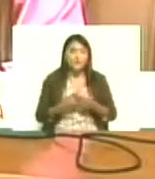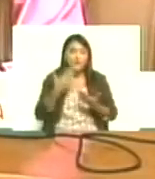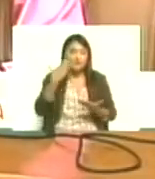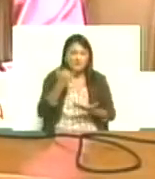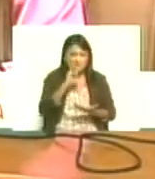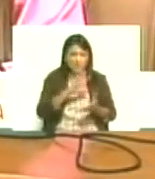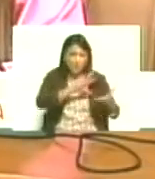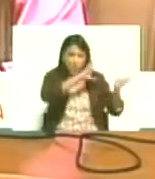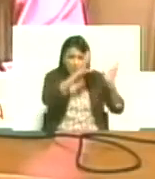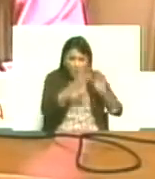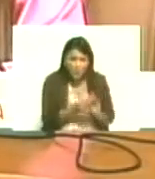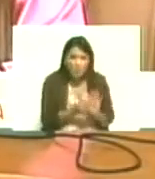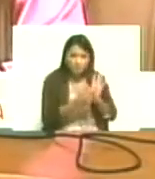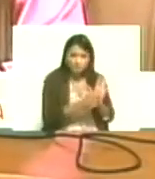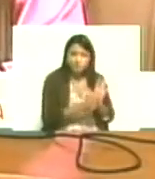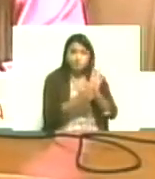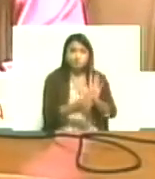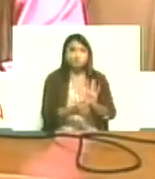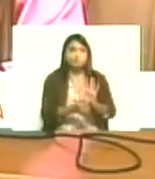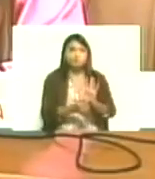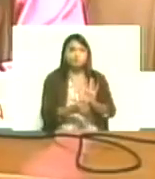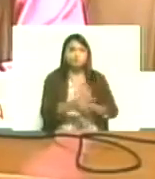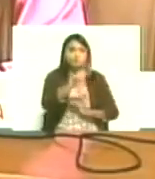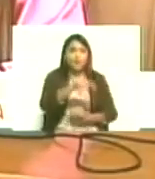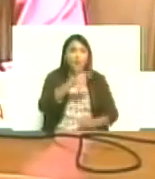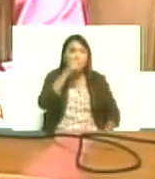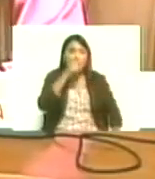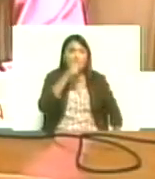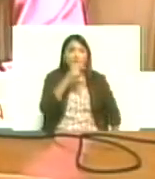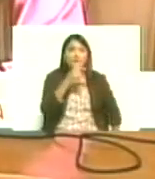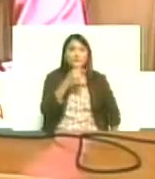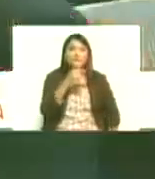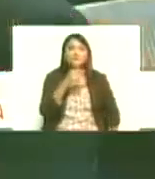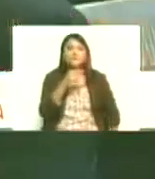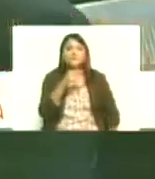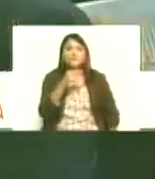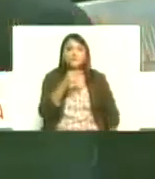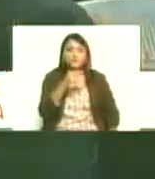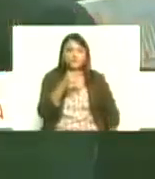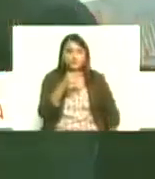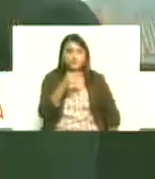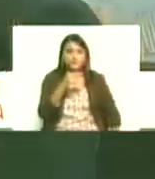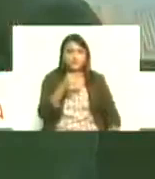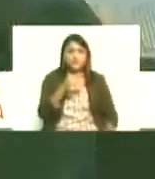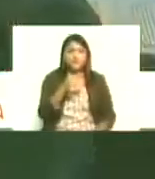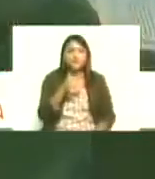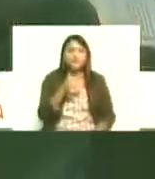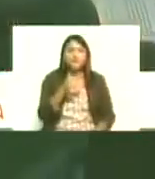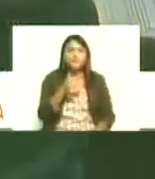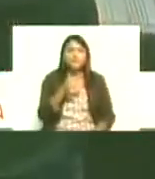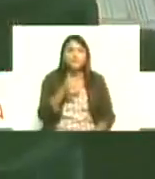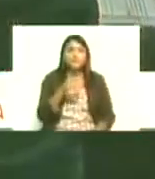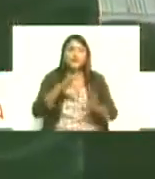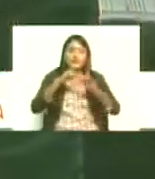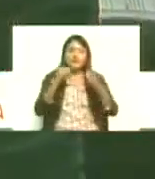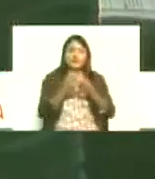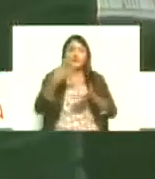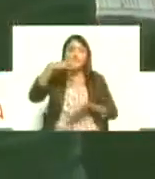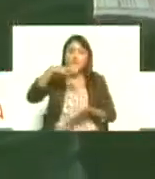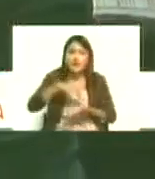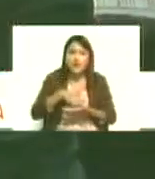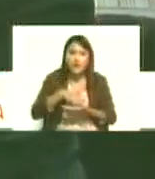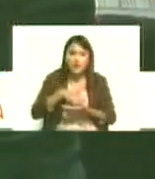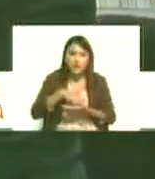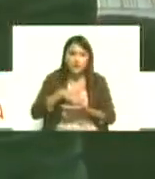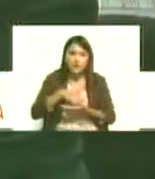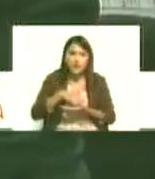las declaraciones del subsecretario de Estado para Asuntos del Hemisferio Occidental del Departamento de Estado